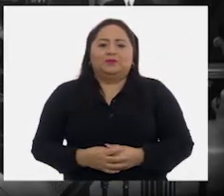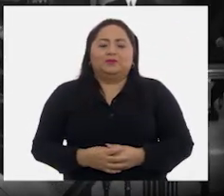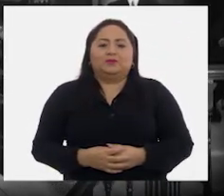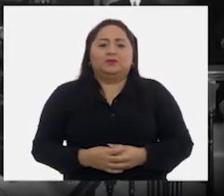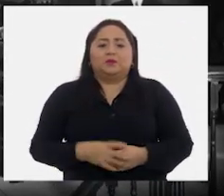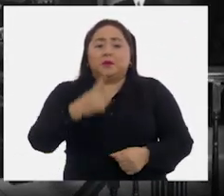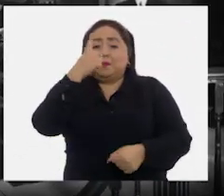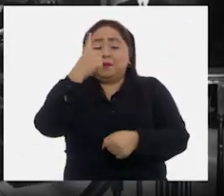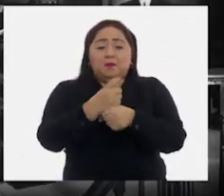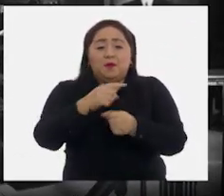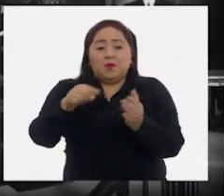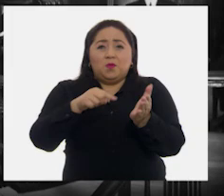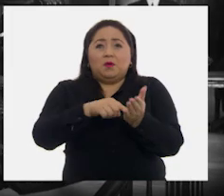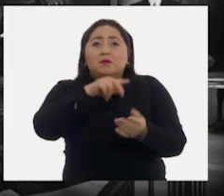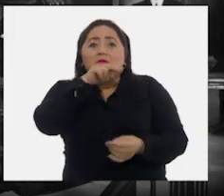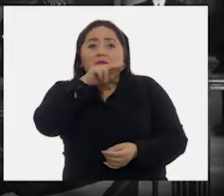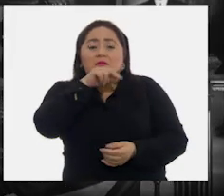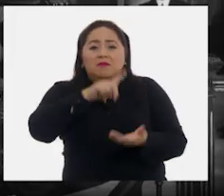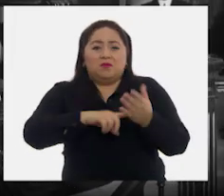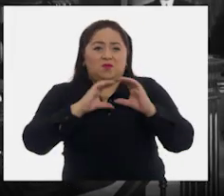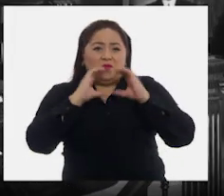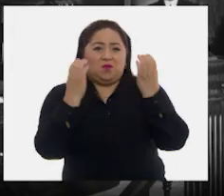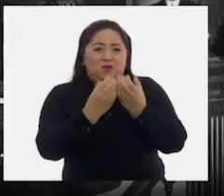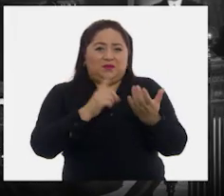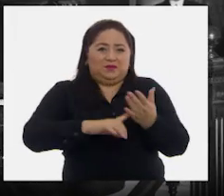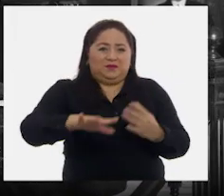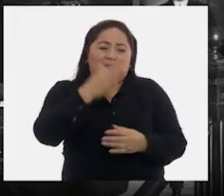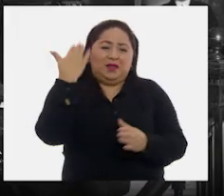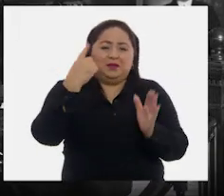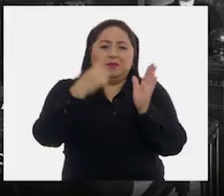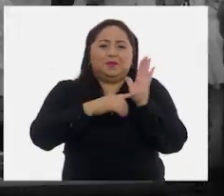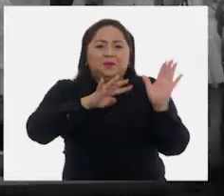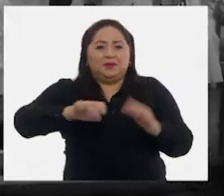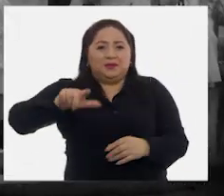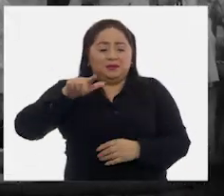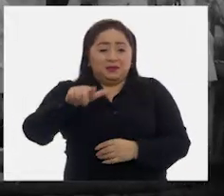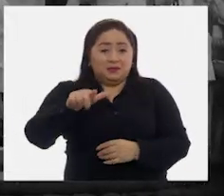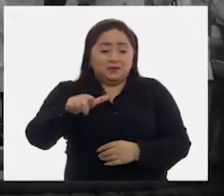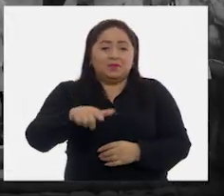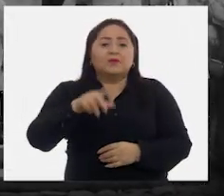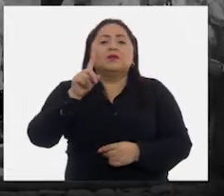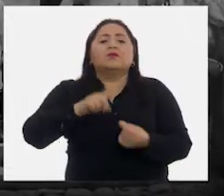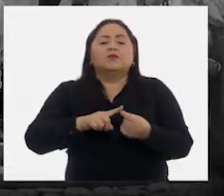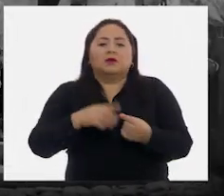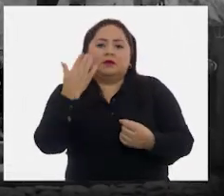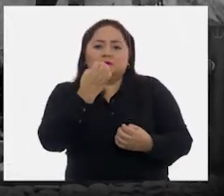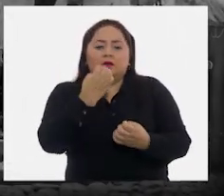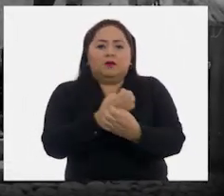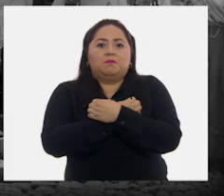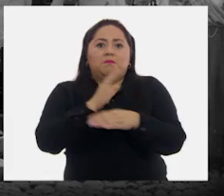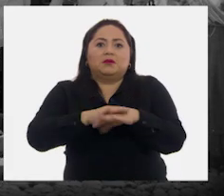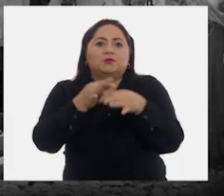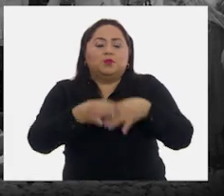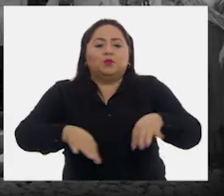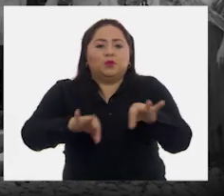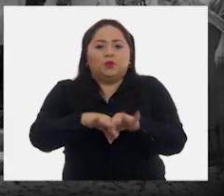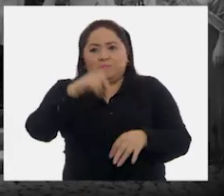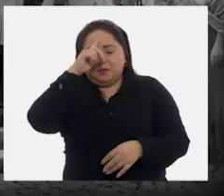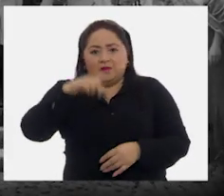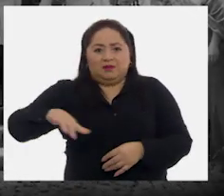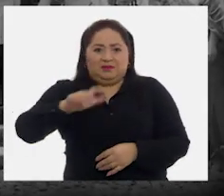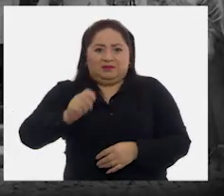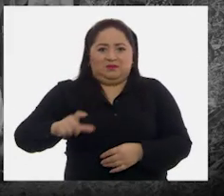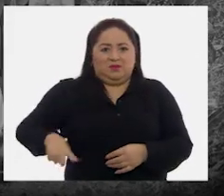Una de las principales preocupaciones del Congreso Constituyente de 1917 fue la educación como prioridad de las políticas